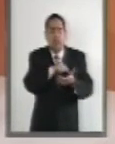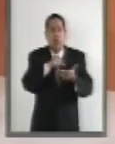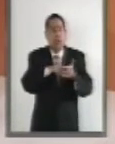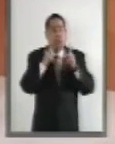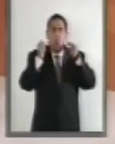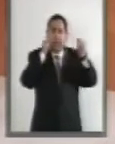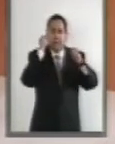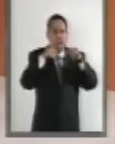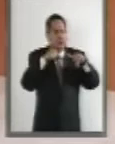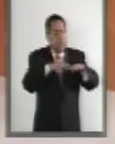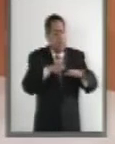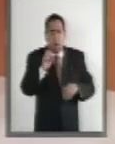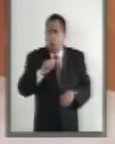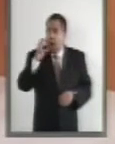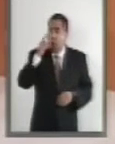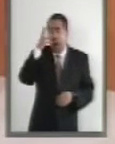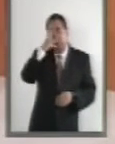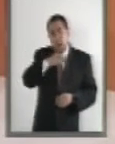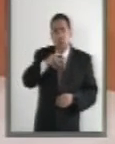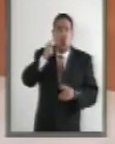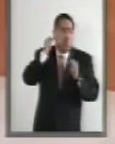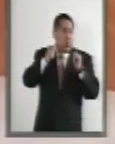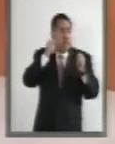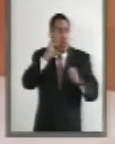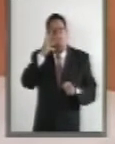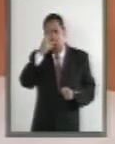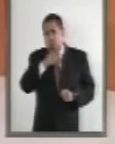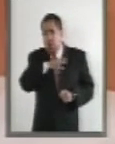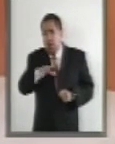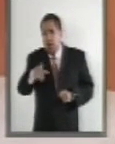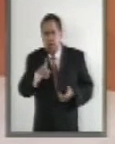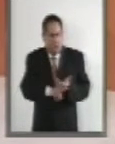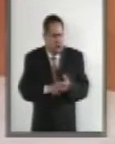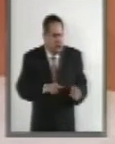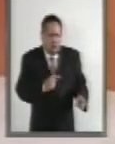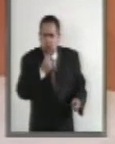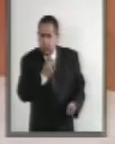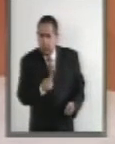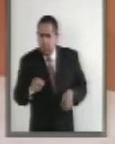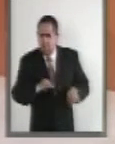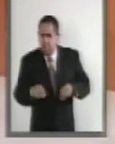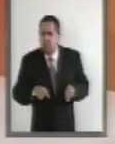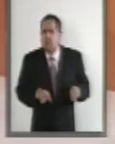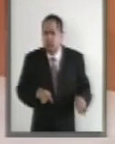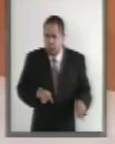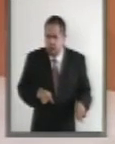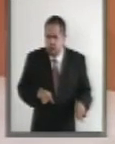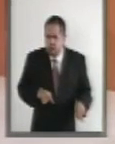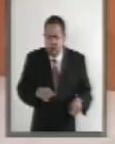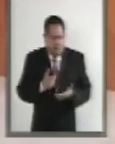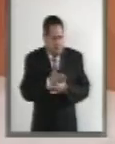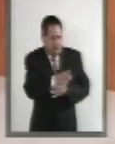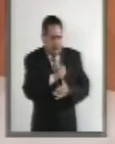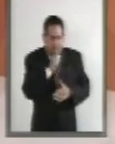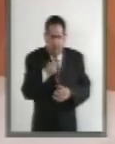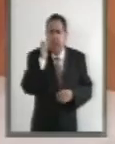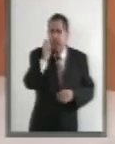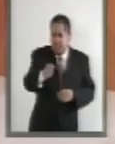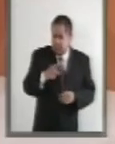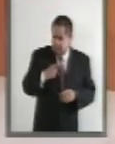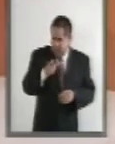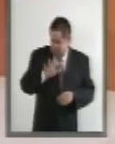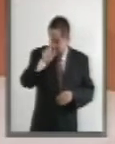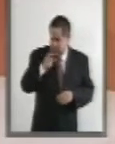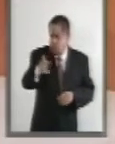turísticos que nos maravillamos y visitamos y hablamos de ellos en el mundo, y donde están trabajando sin ser remunerados. ¿Qué no se llama eso